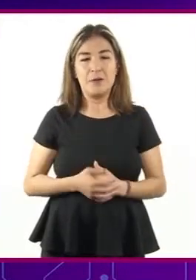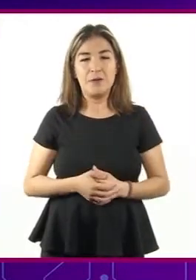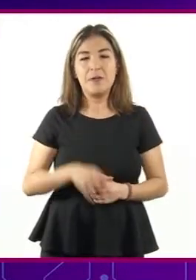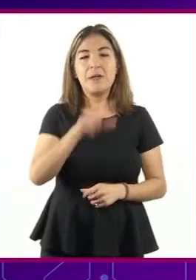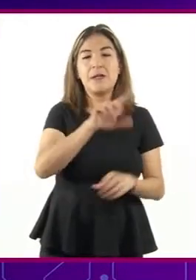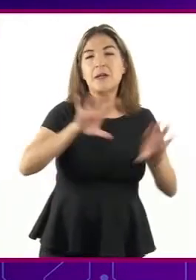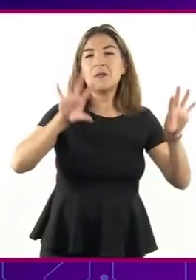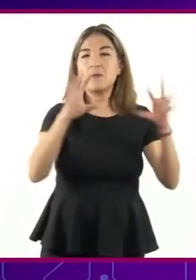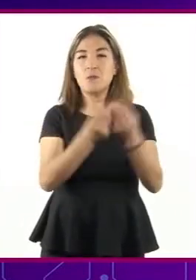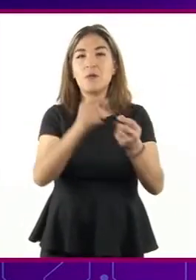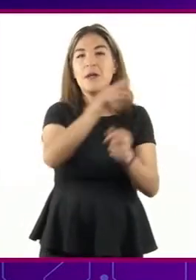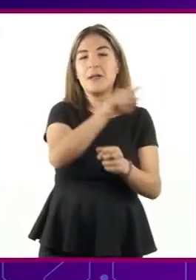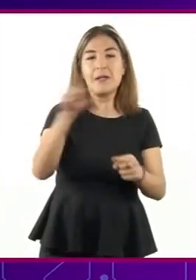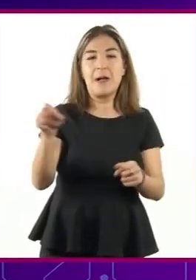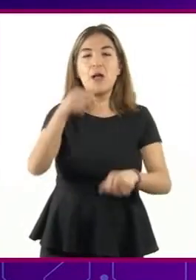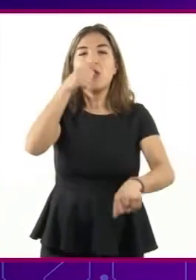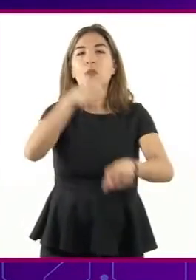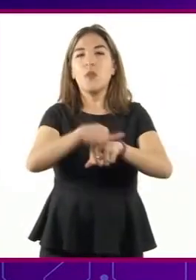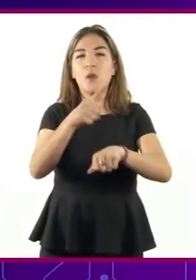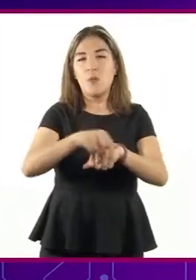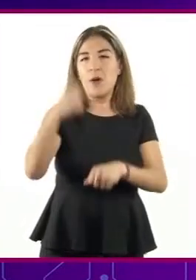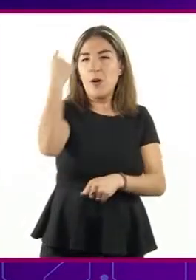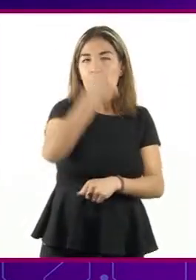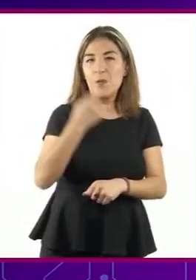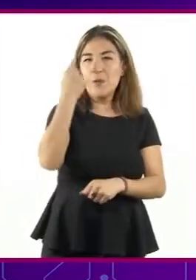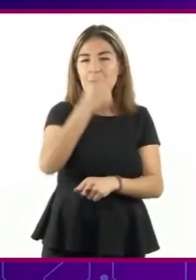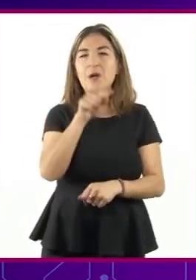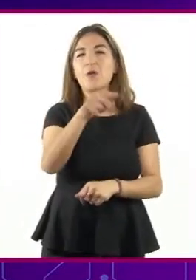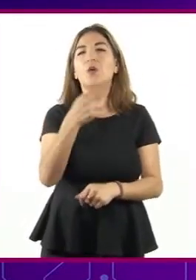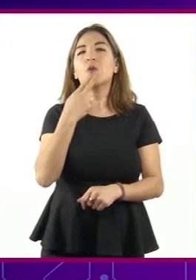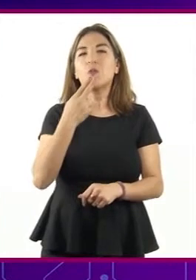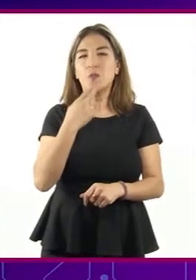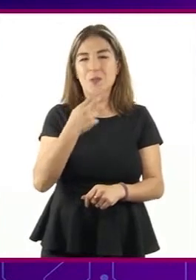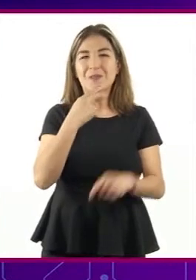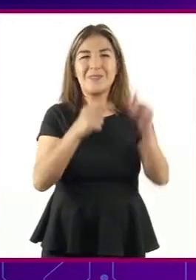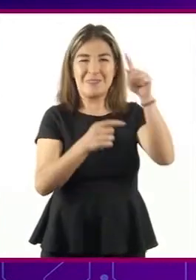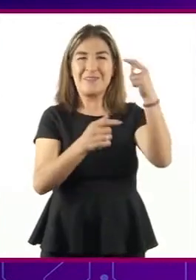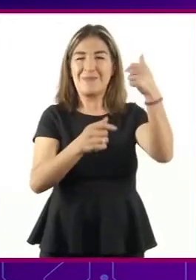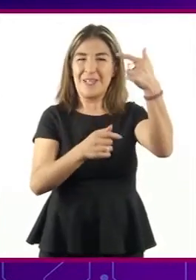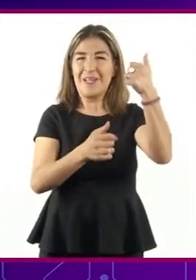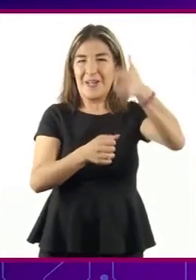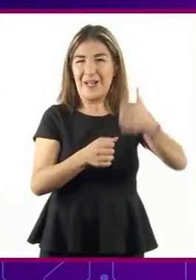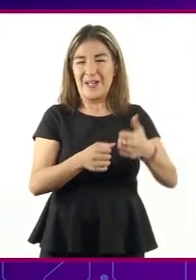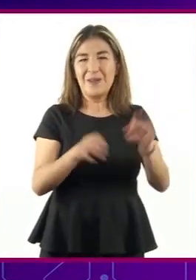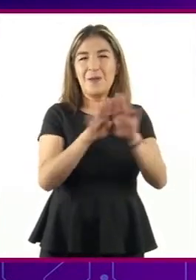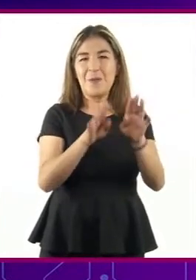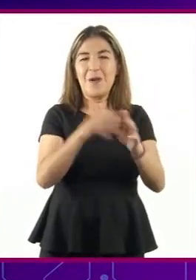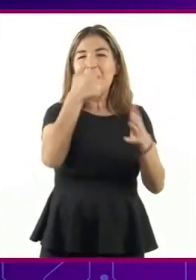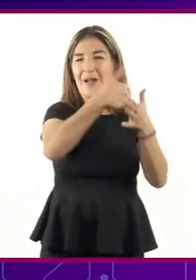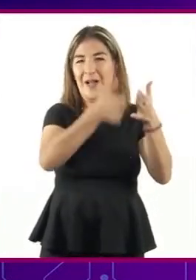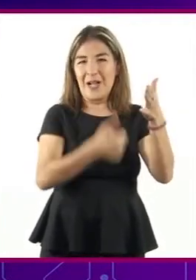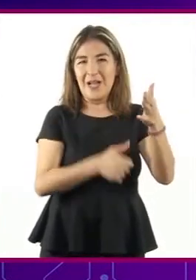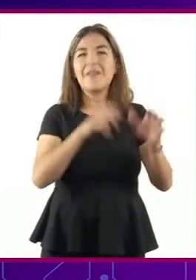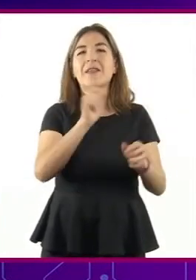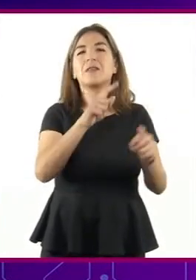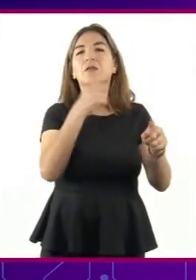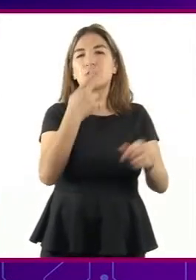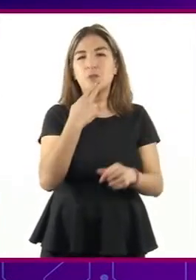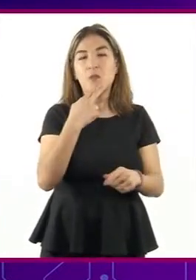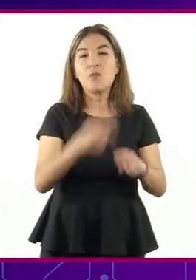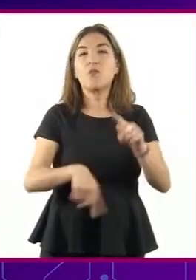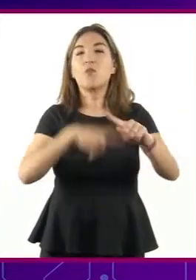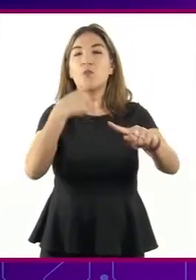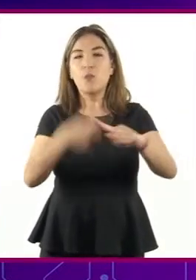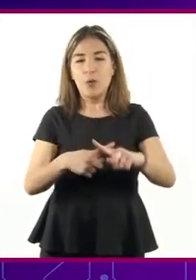consumo energético por el número de horas que se utilizan los aparatos para obtener el consumo diario. Este valor lo